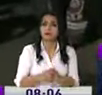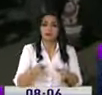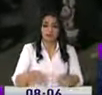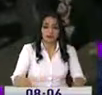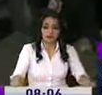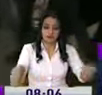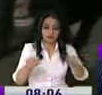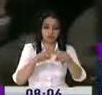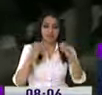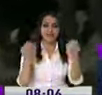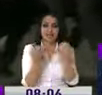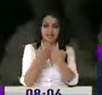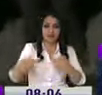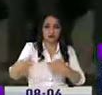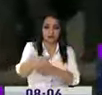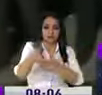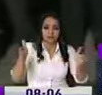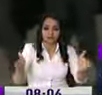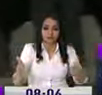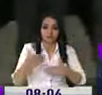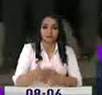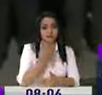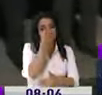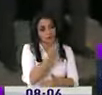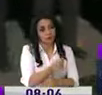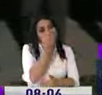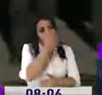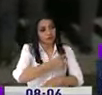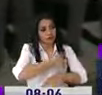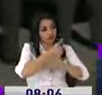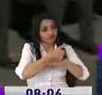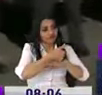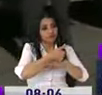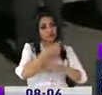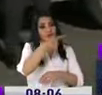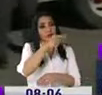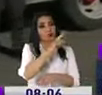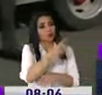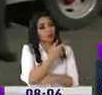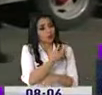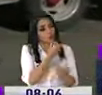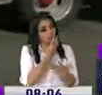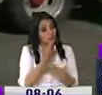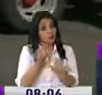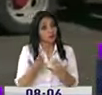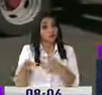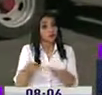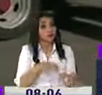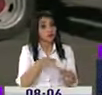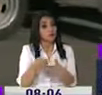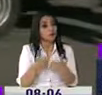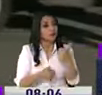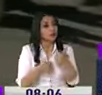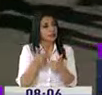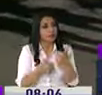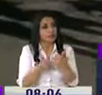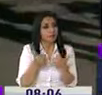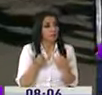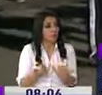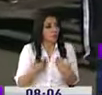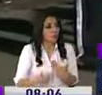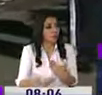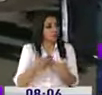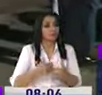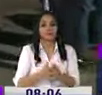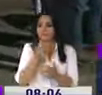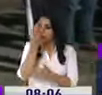también del estadio. Muy buenos días, coronel Julio Púa, cuéntenos cuál es el operativo que ustedes tienen para el día de hoy. Buenos